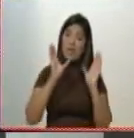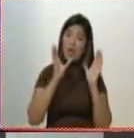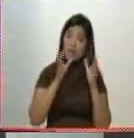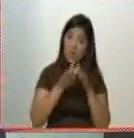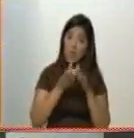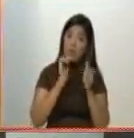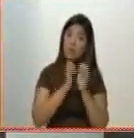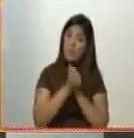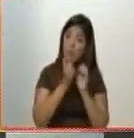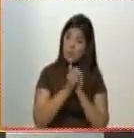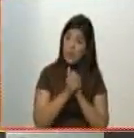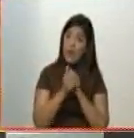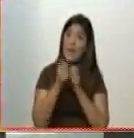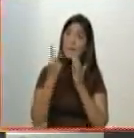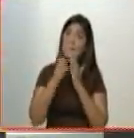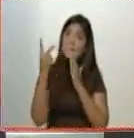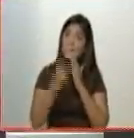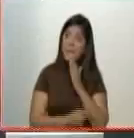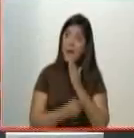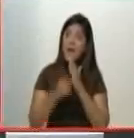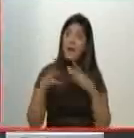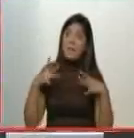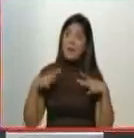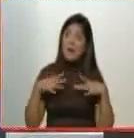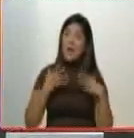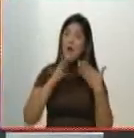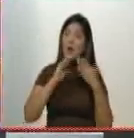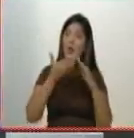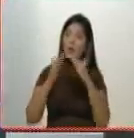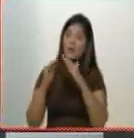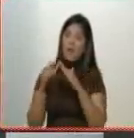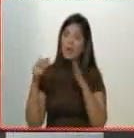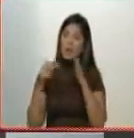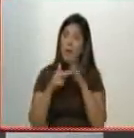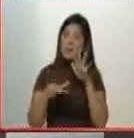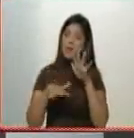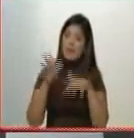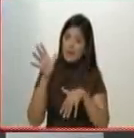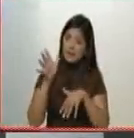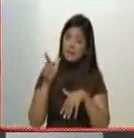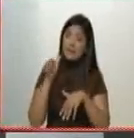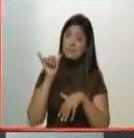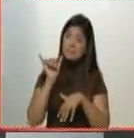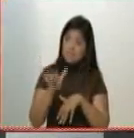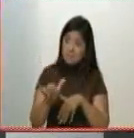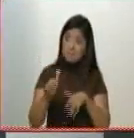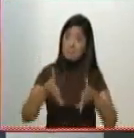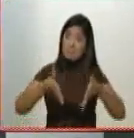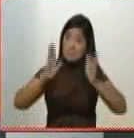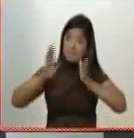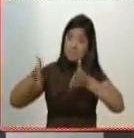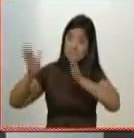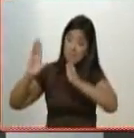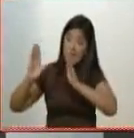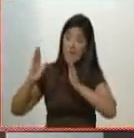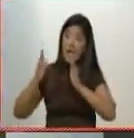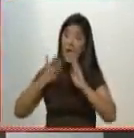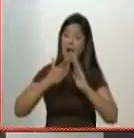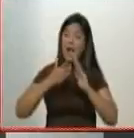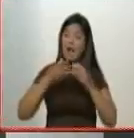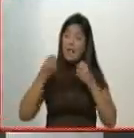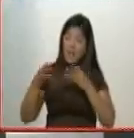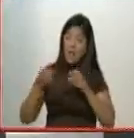a conformar el Plan Vacacional Comunitario 2015. Estas residencias van a darle la oportunidad a